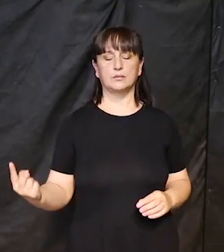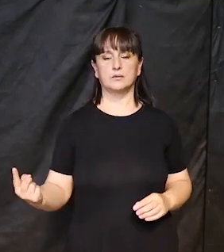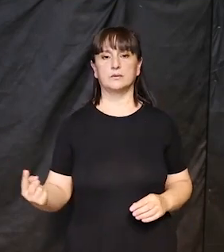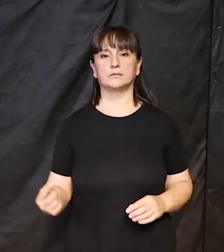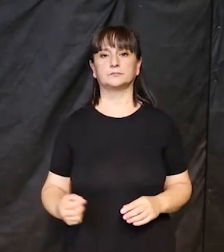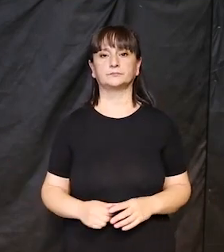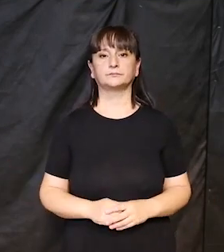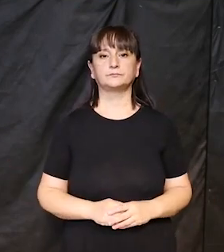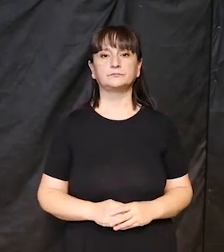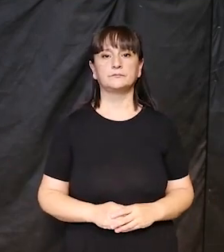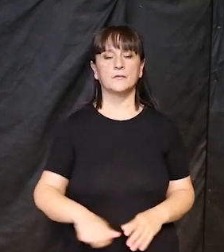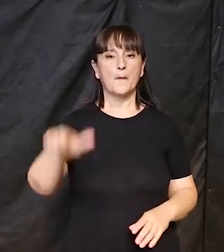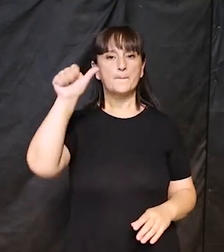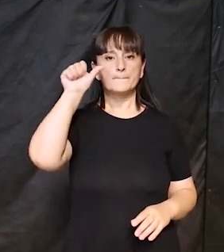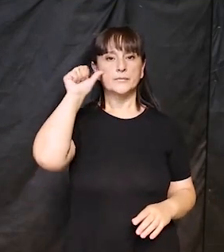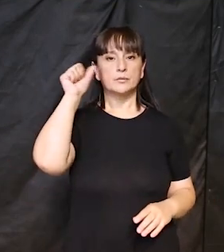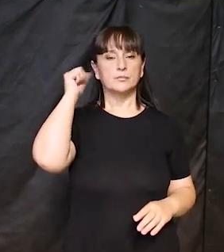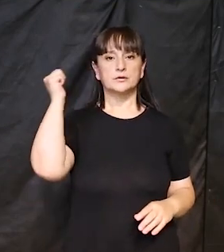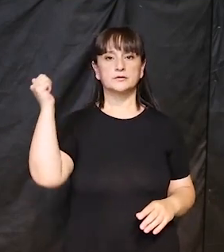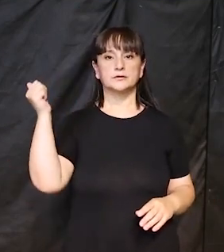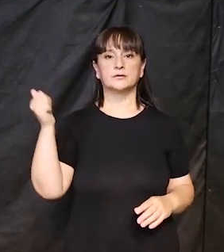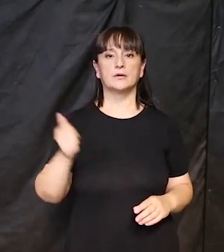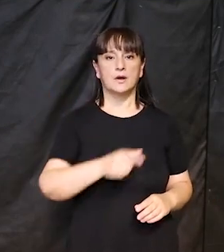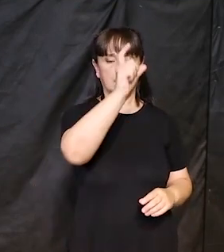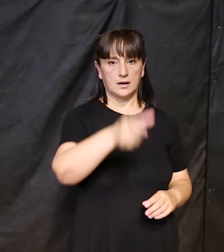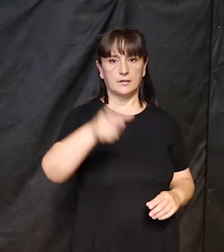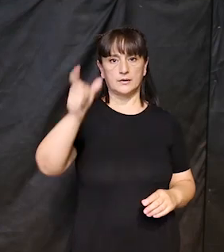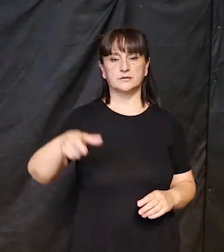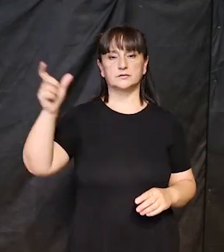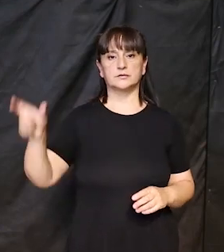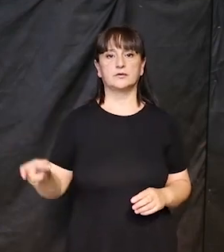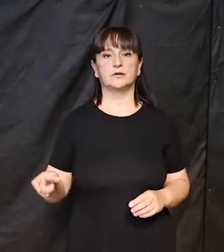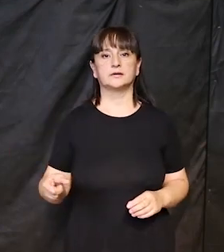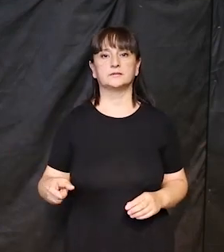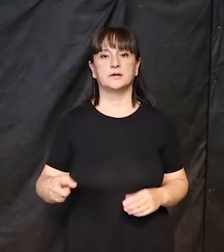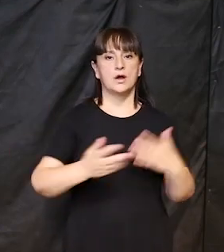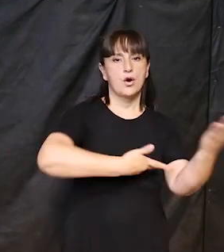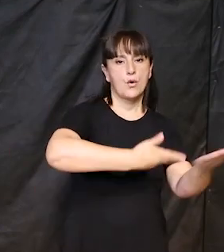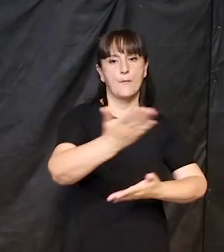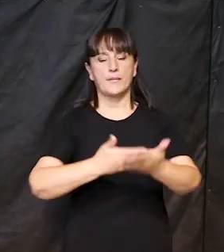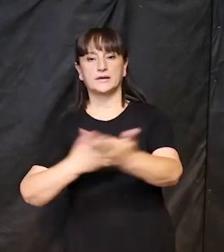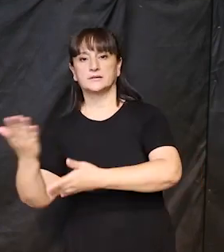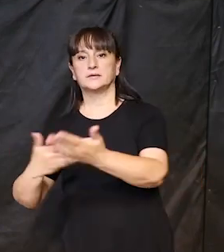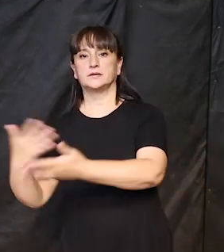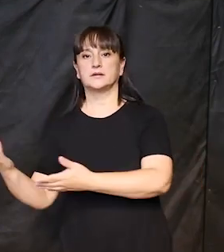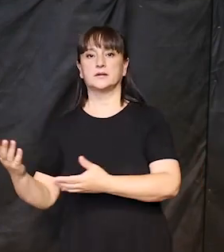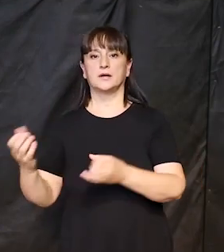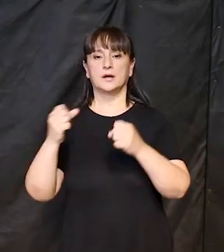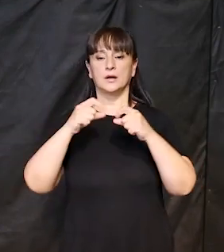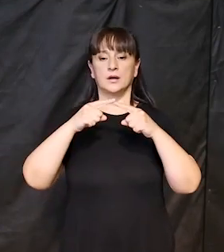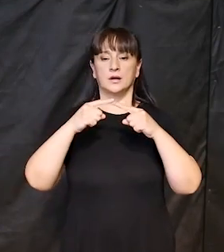somos importantes para ti y que hay un propósito en la vida aquí en la tierra para ser fructífero señor para